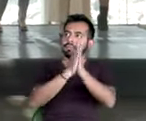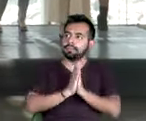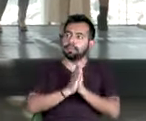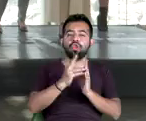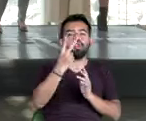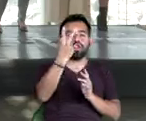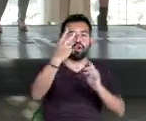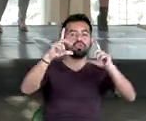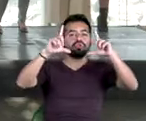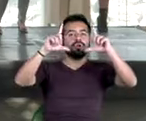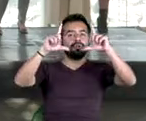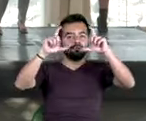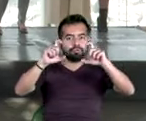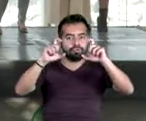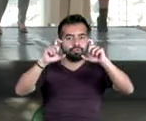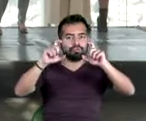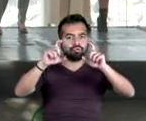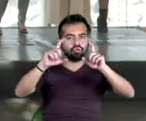Se van...